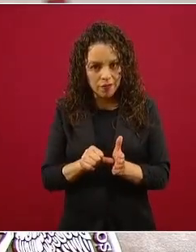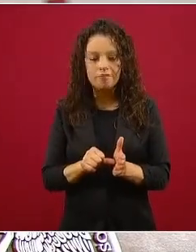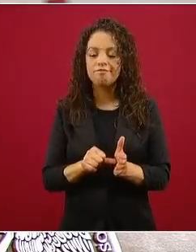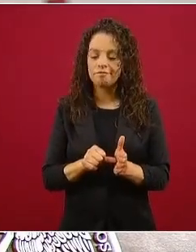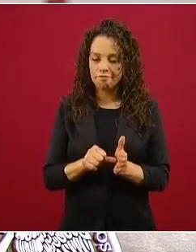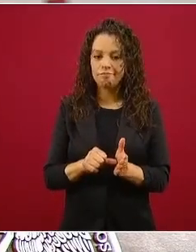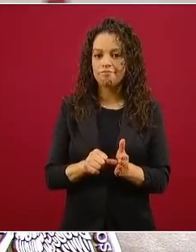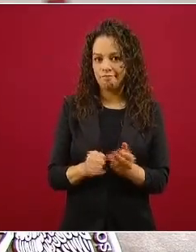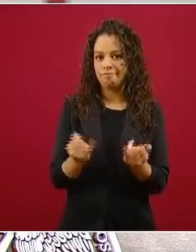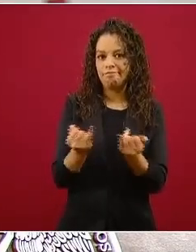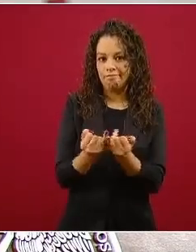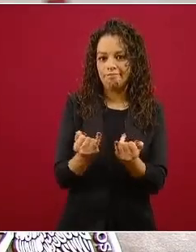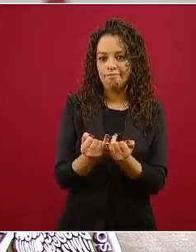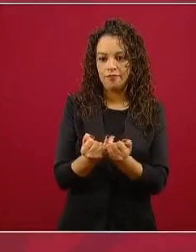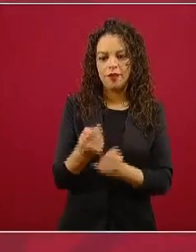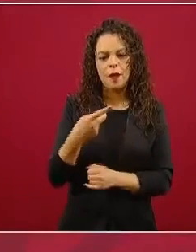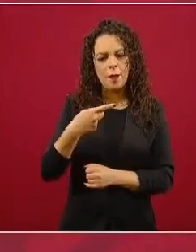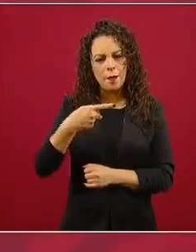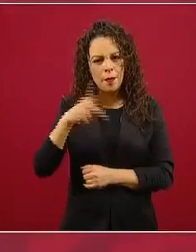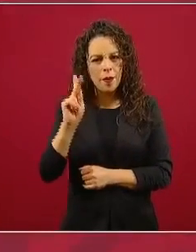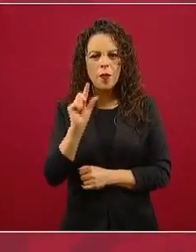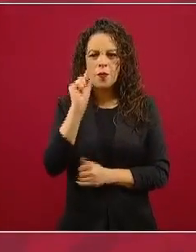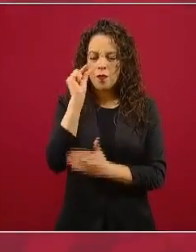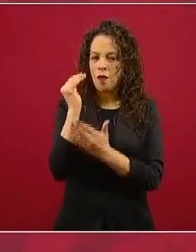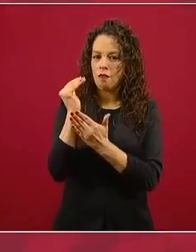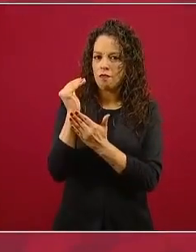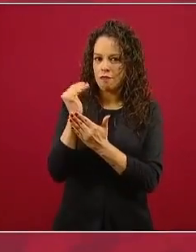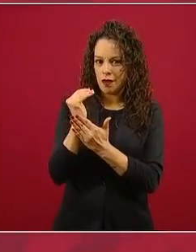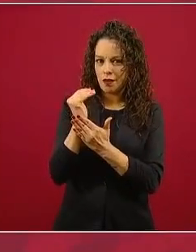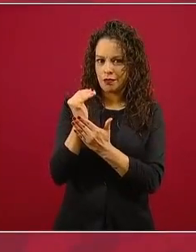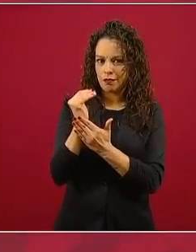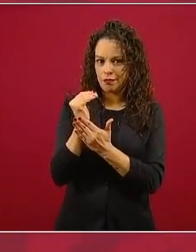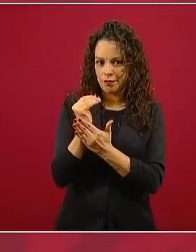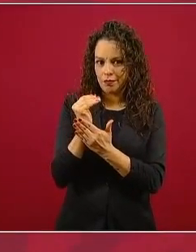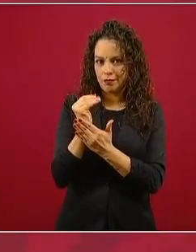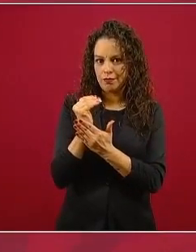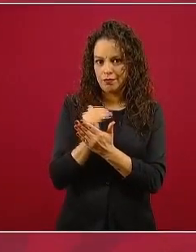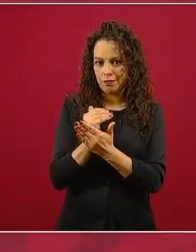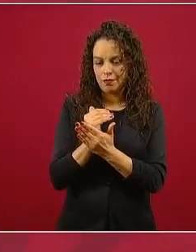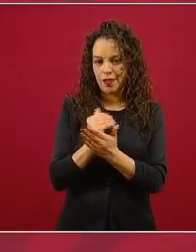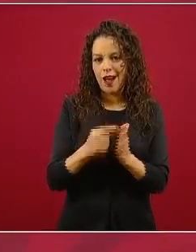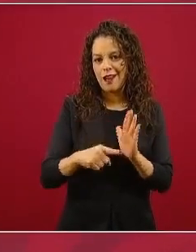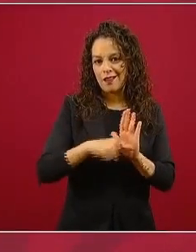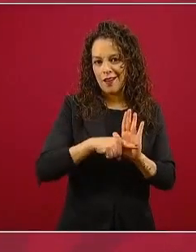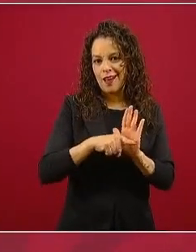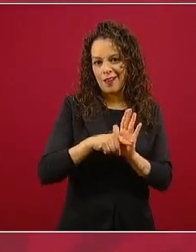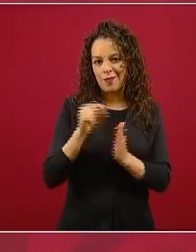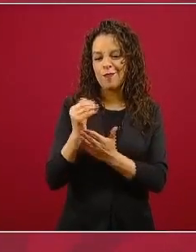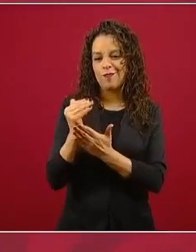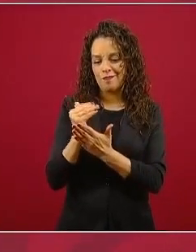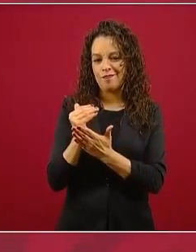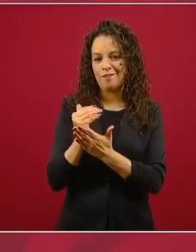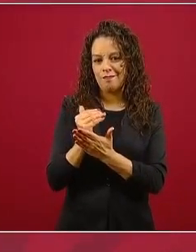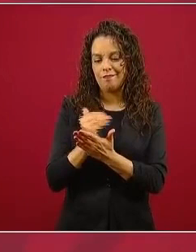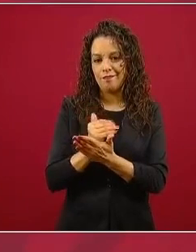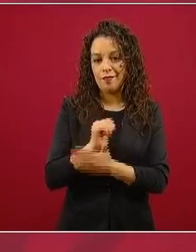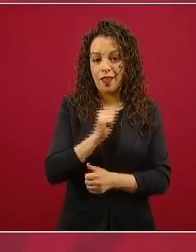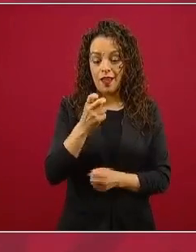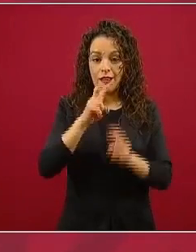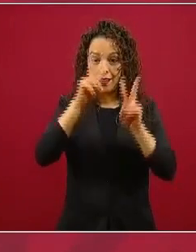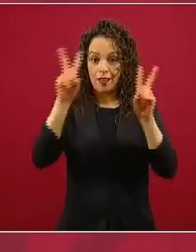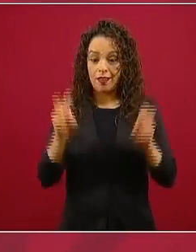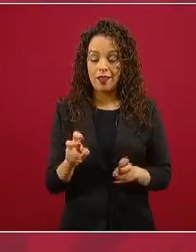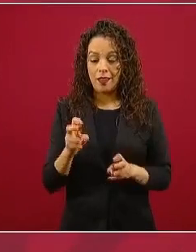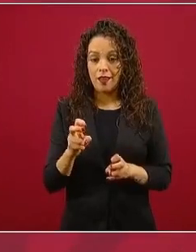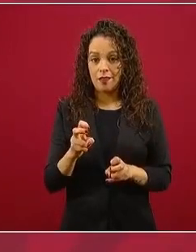pero con menos efectos negativos para la economía nacional